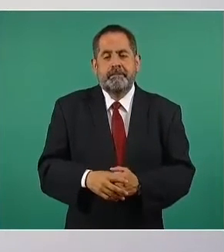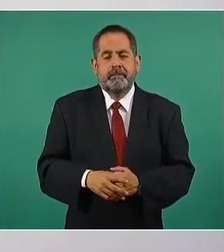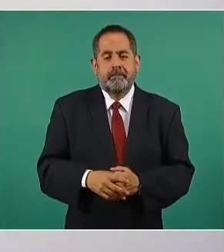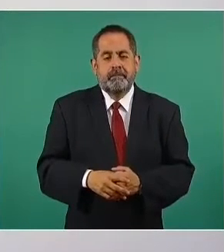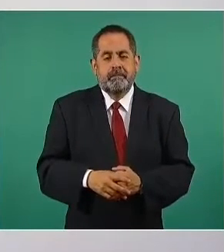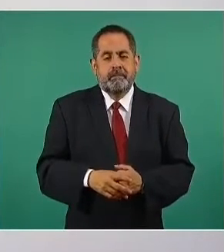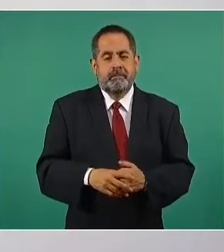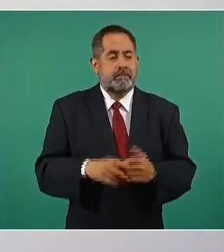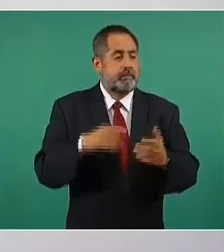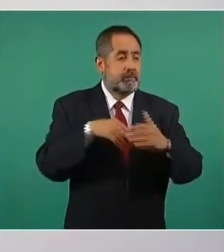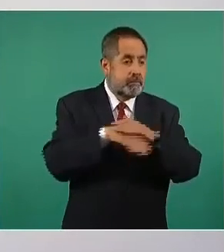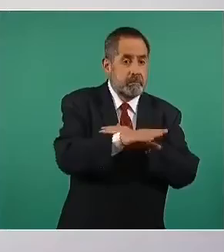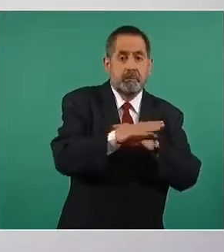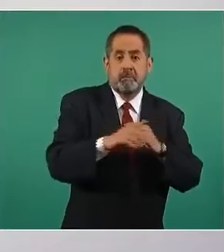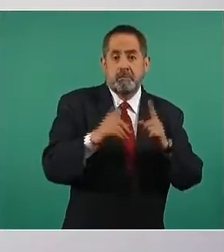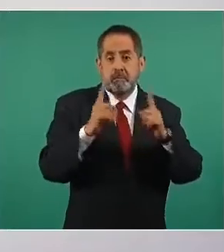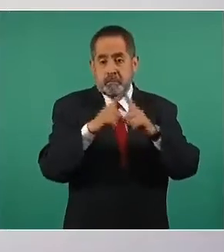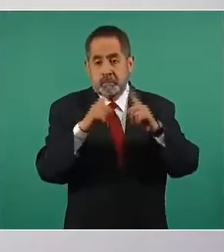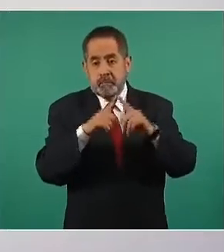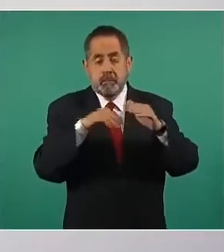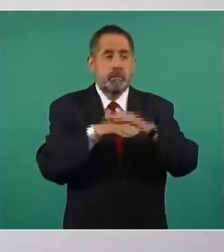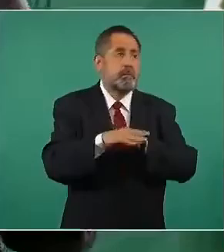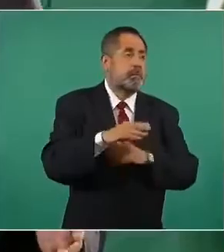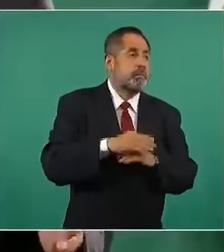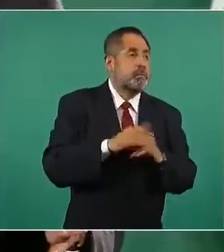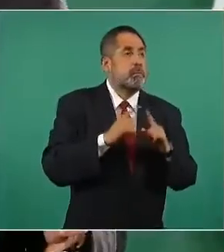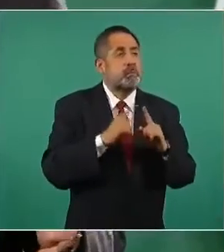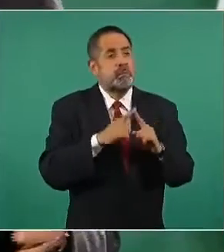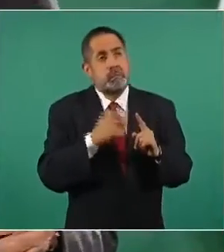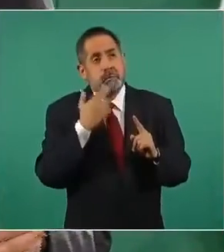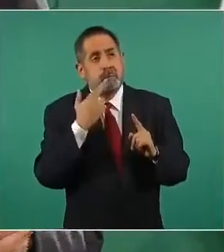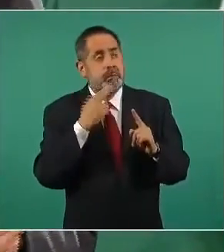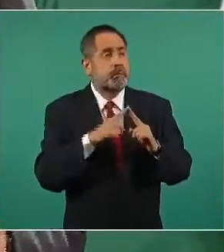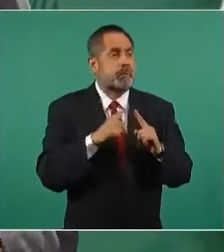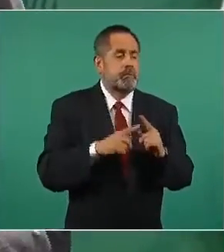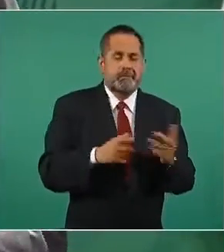el ir a la iglesia los domingos,